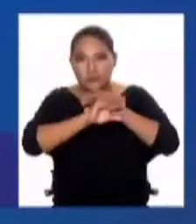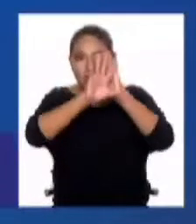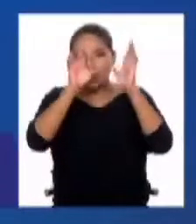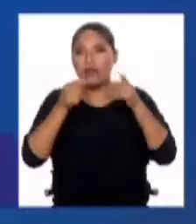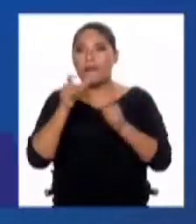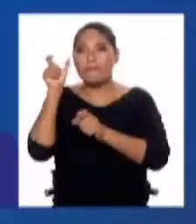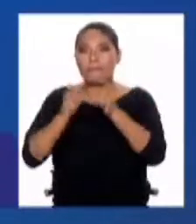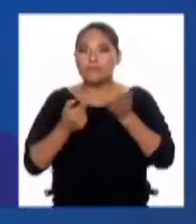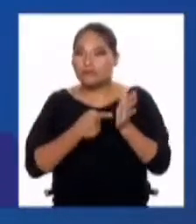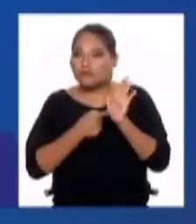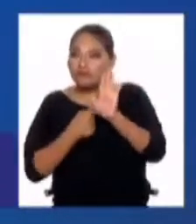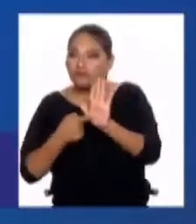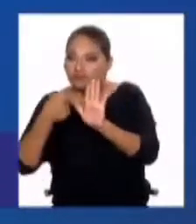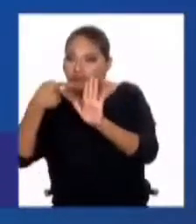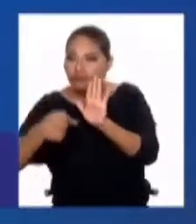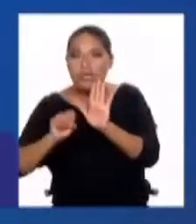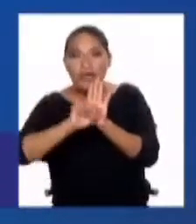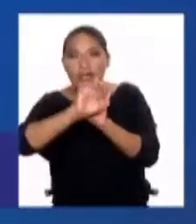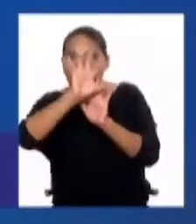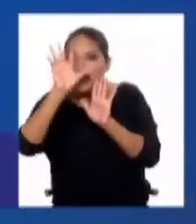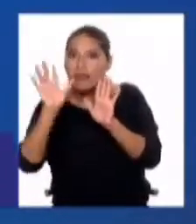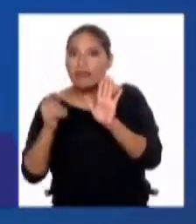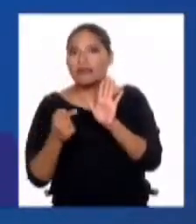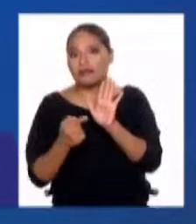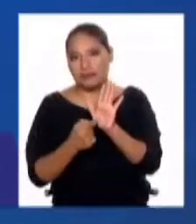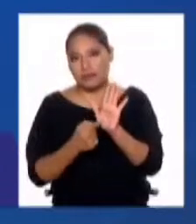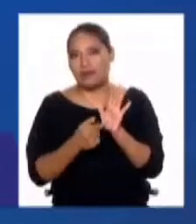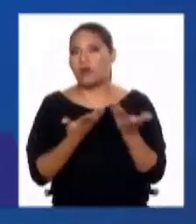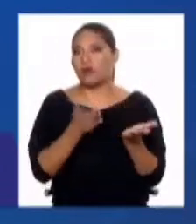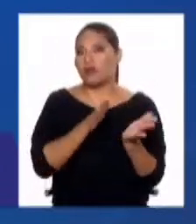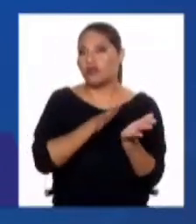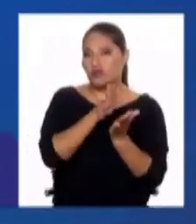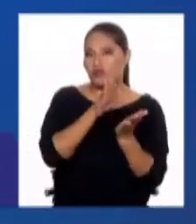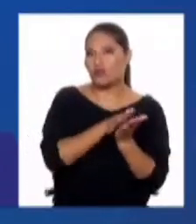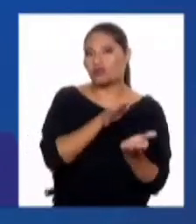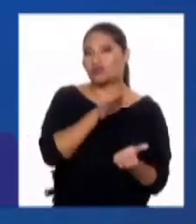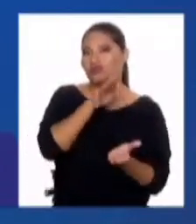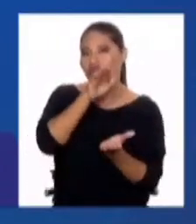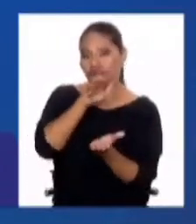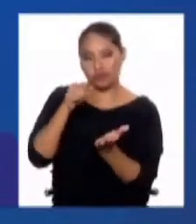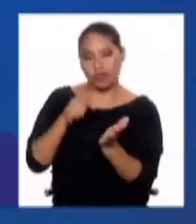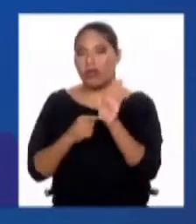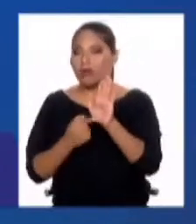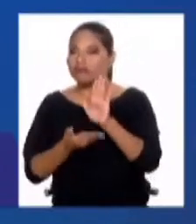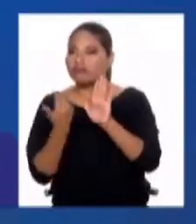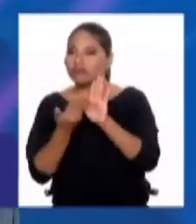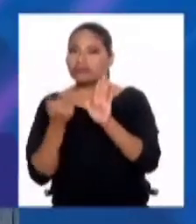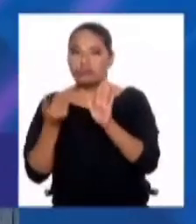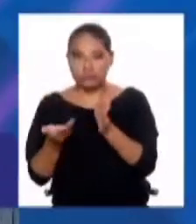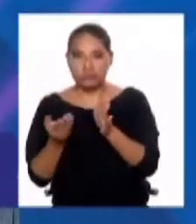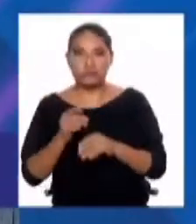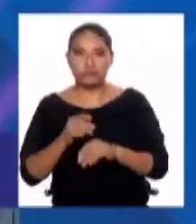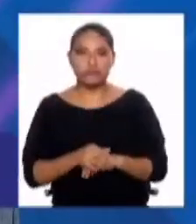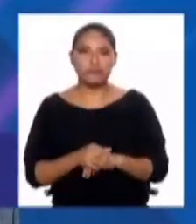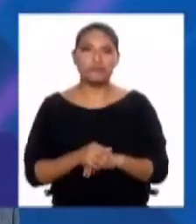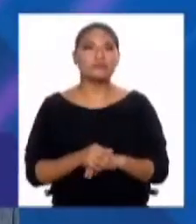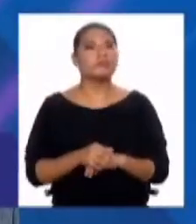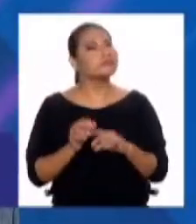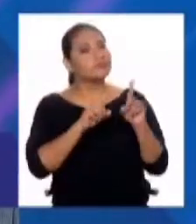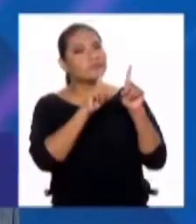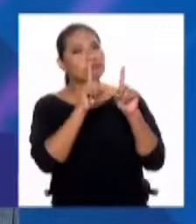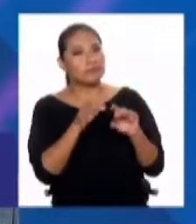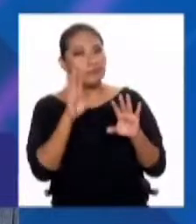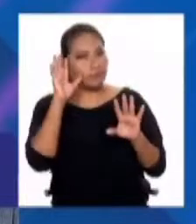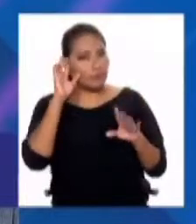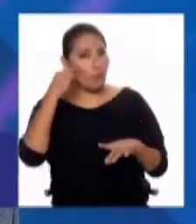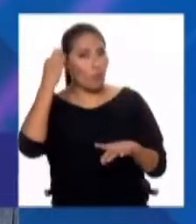ofrecer a la gente. Y que pueda ofrecerlo documentadamente, ¿no? Entonces, ¿qué pasó con Perú Posible? Señor Taís, bueno,